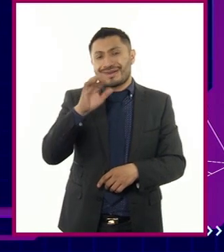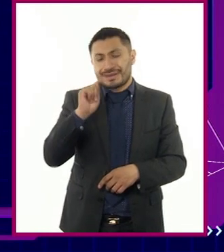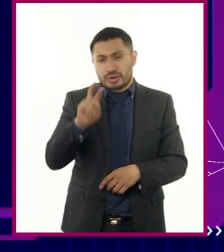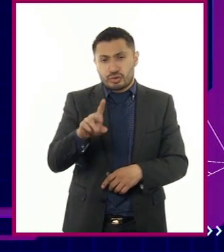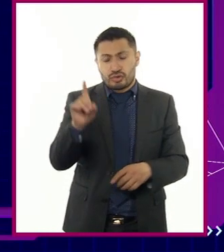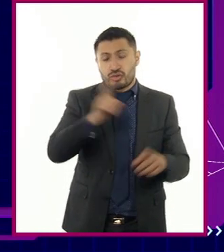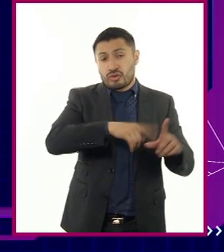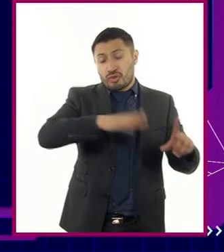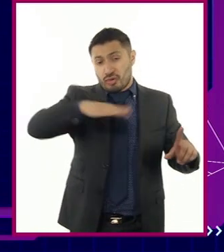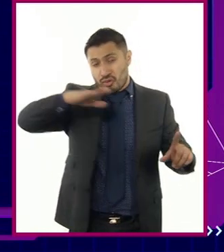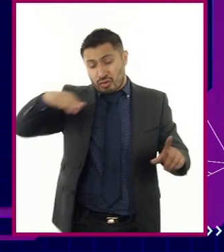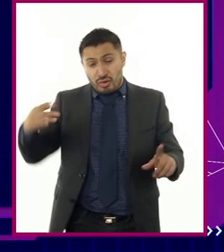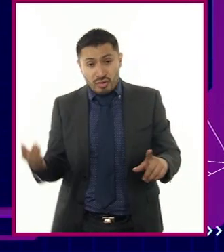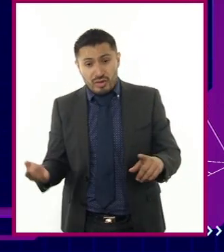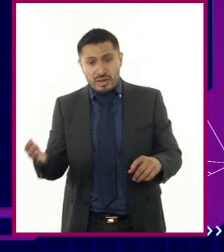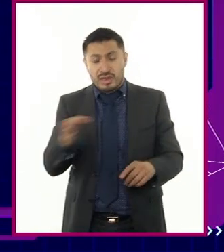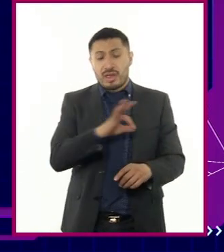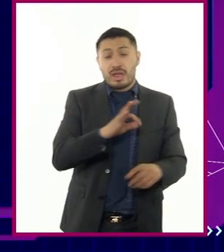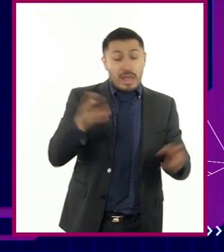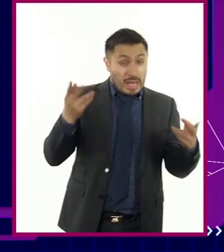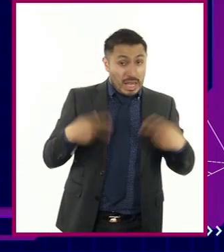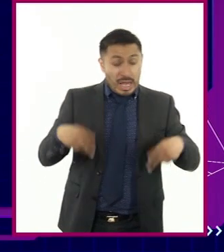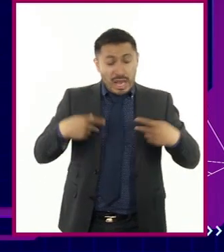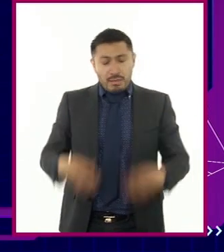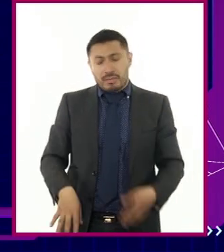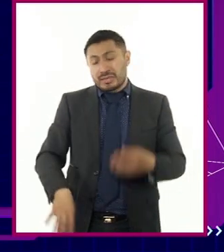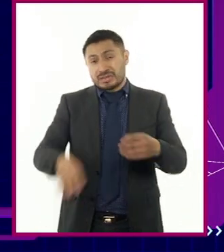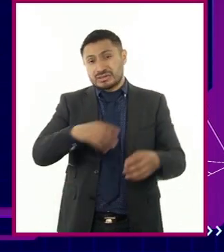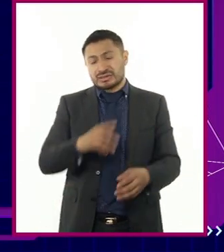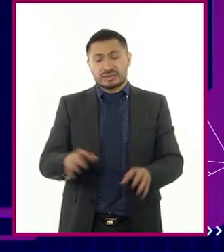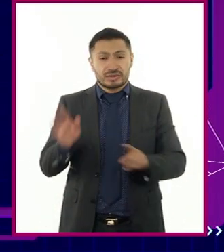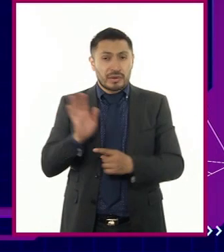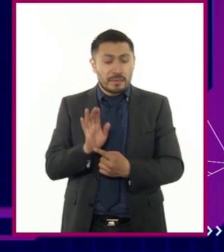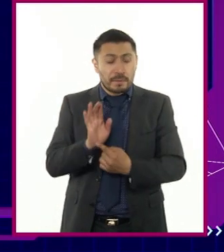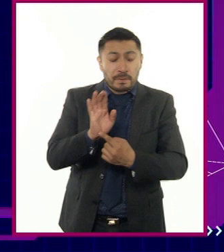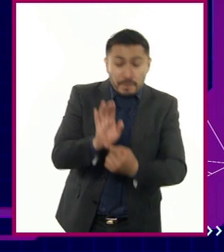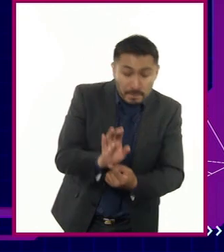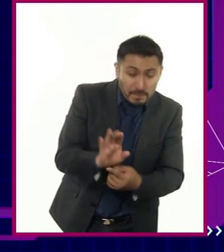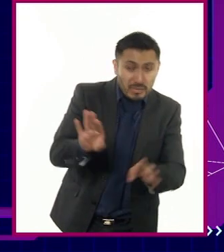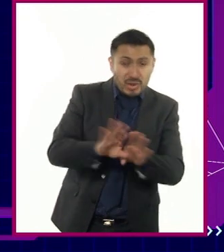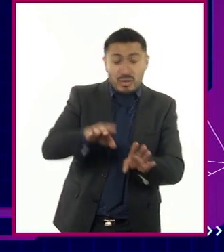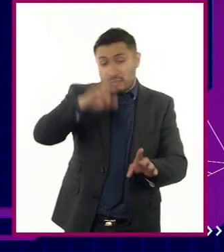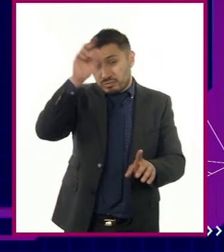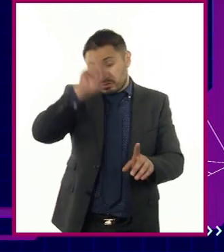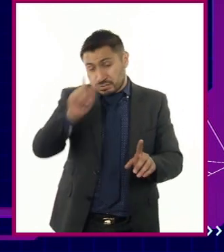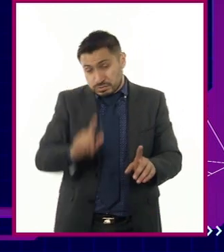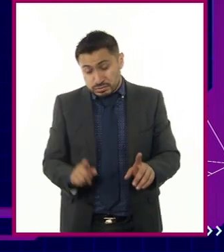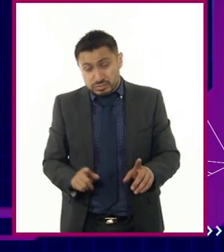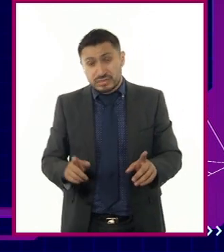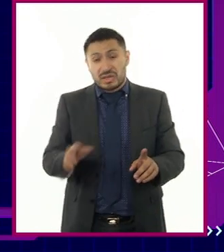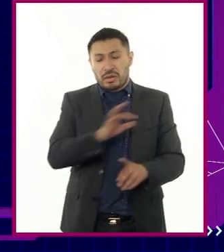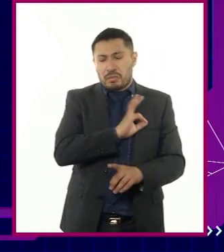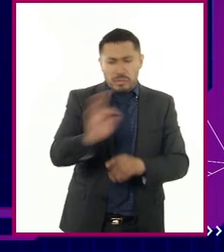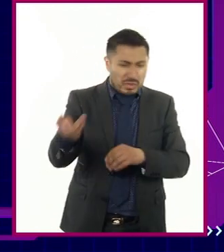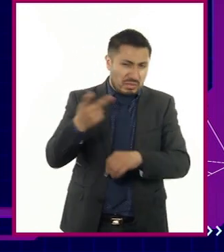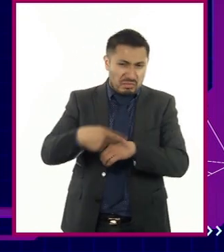humano? ¿Exponerse a esa radiación electromagnética particular podría poner en riesgo su